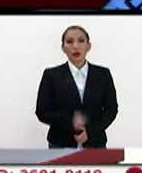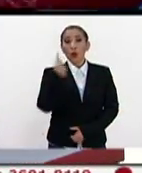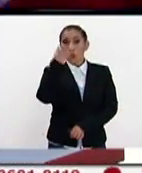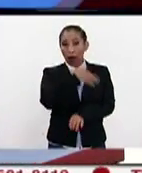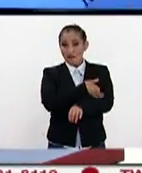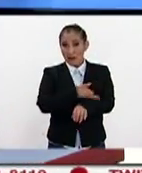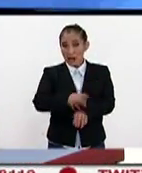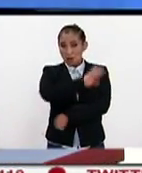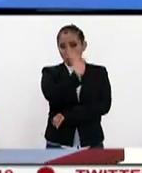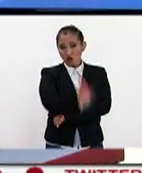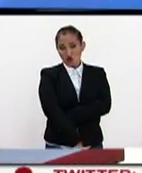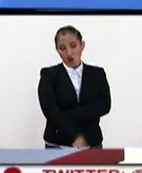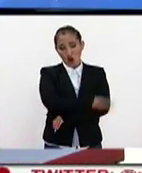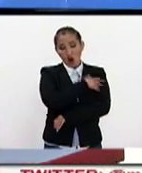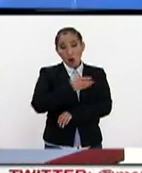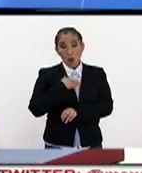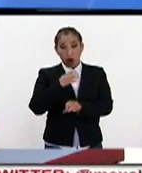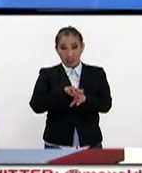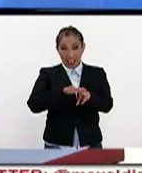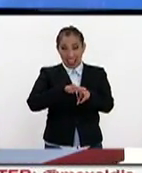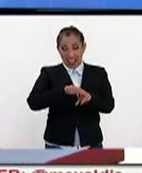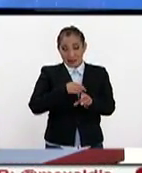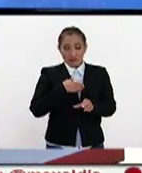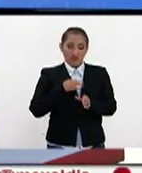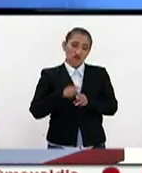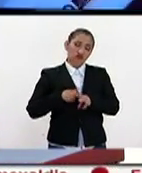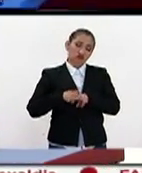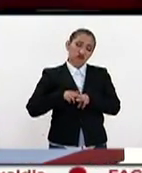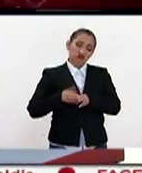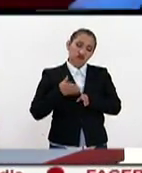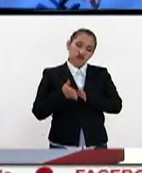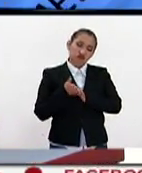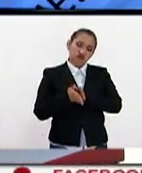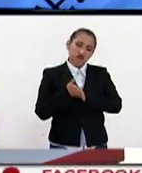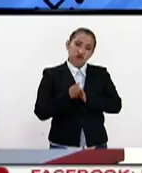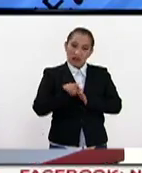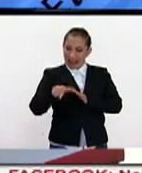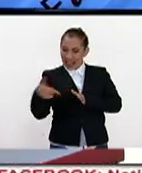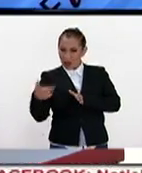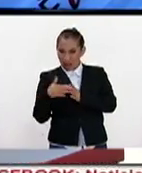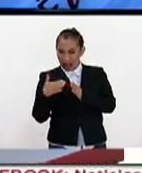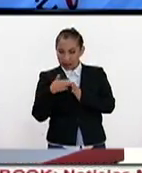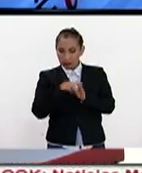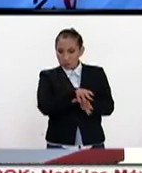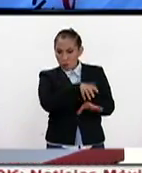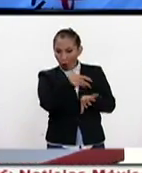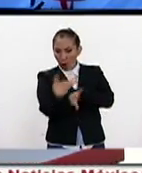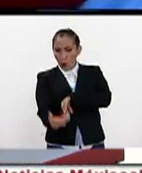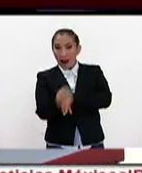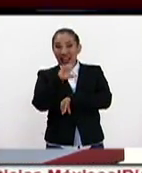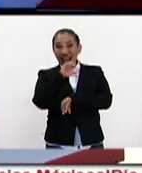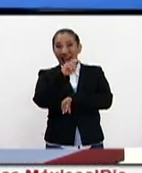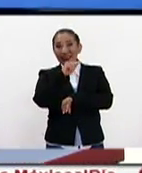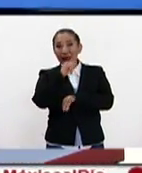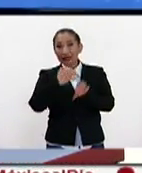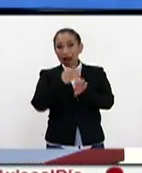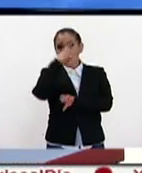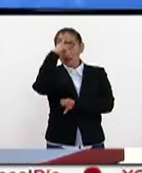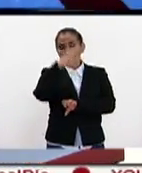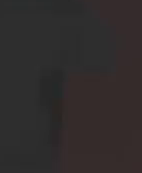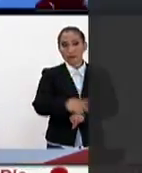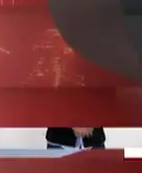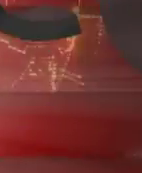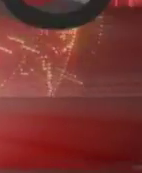Una familia perdió la vida al descarrilarse un tren que pasaba al lado de su casa, esto en el municipio de Ecatepec, en el Estado de México.